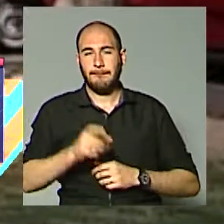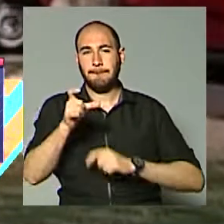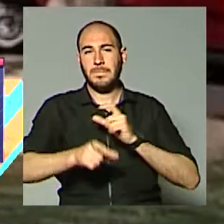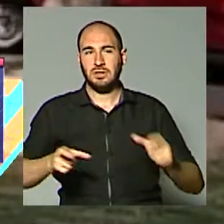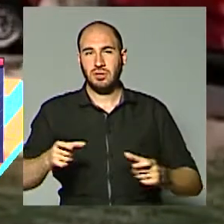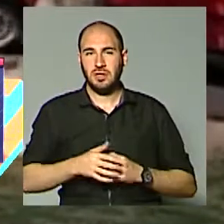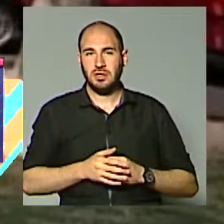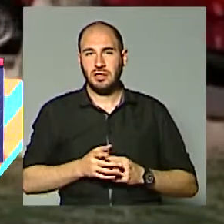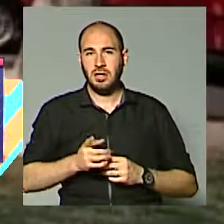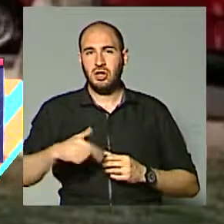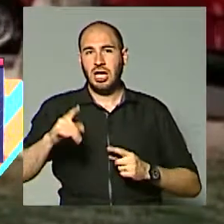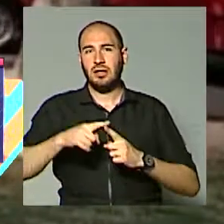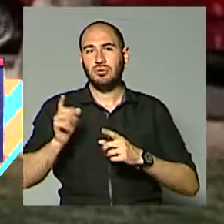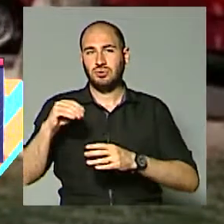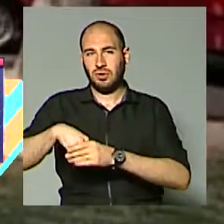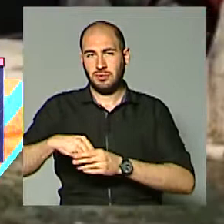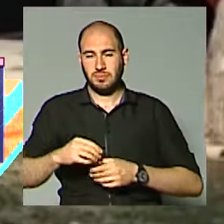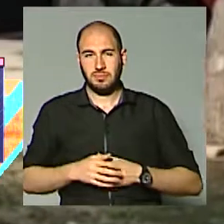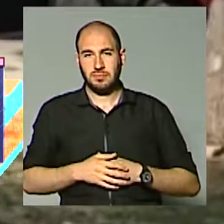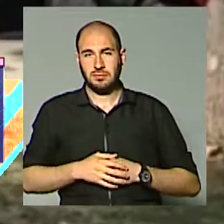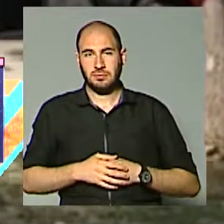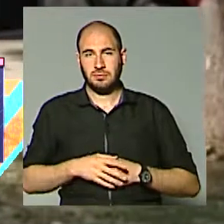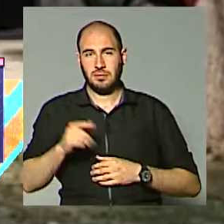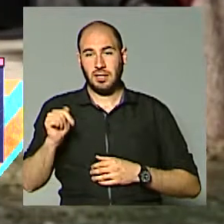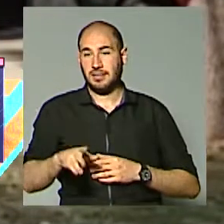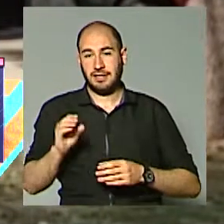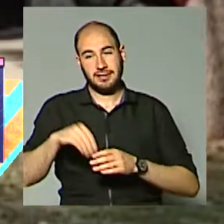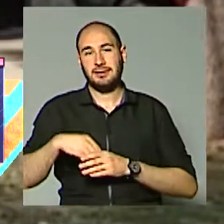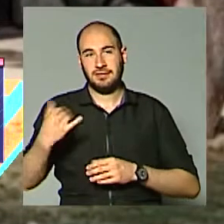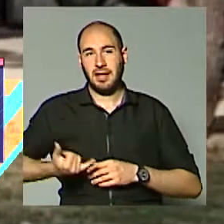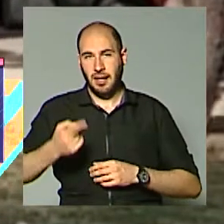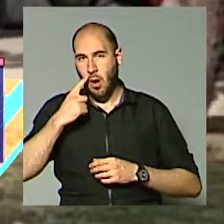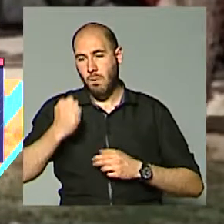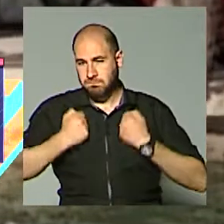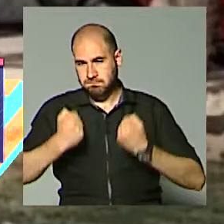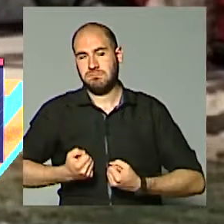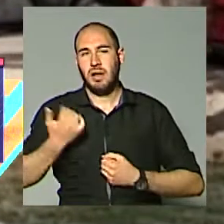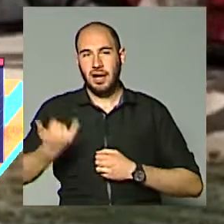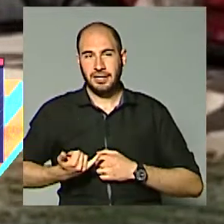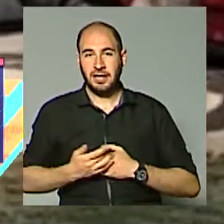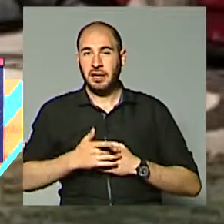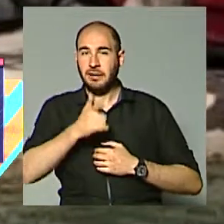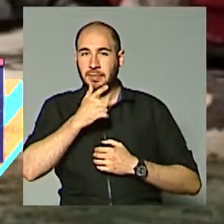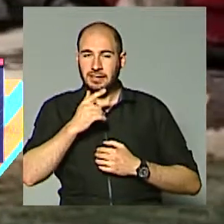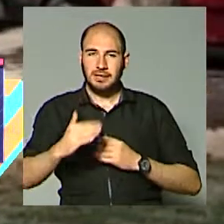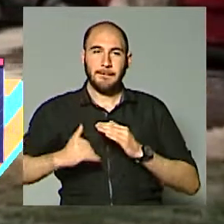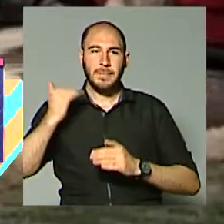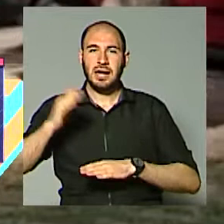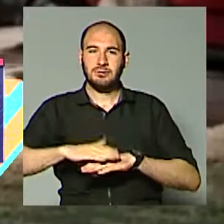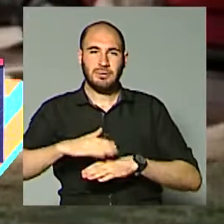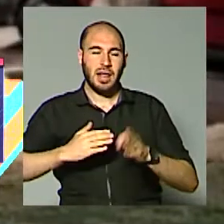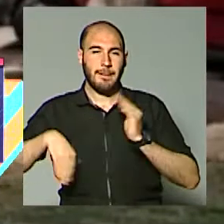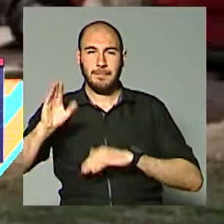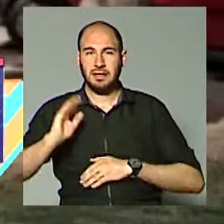personas que están en las instituciones no están exentas de ese machismo. Creo que pesa mayor